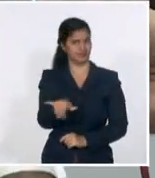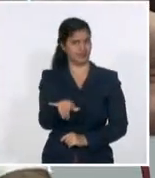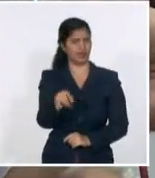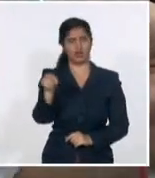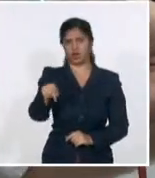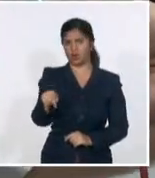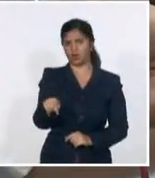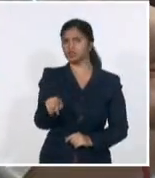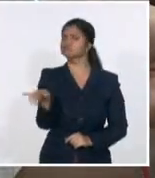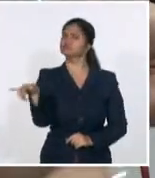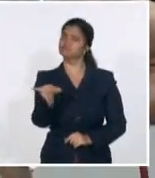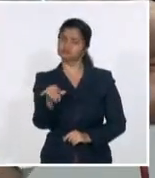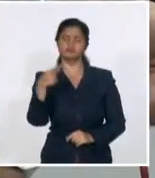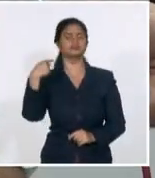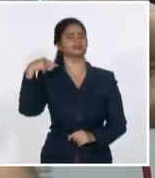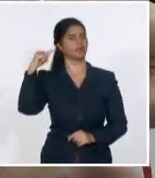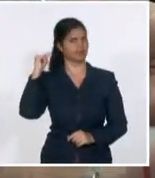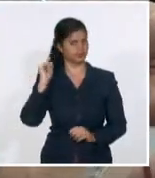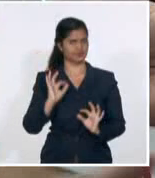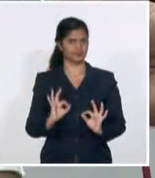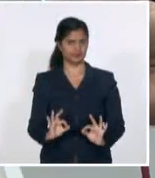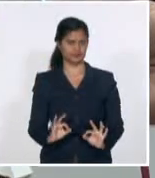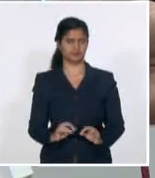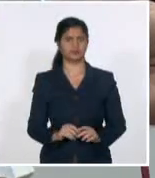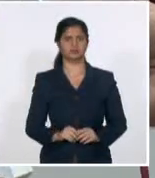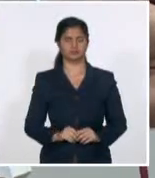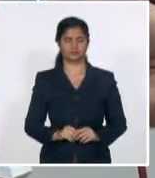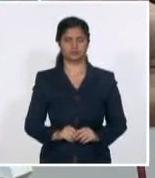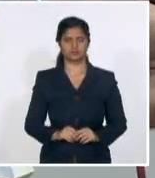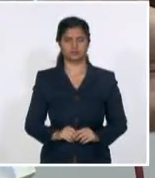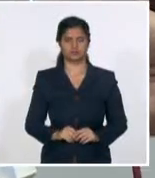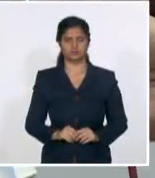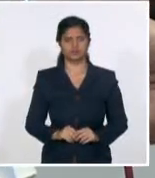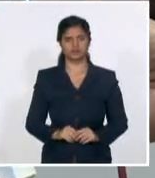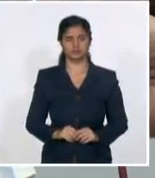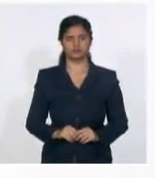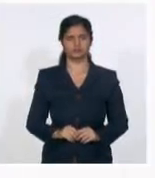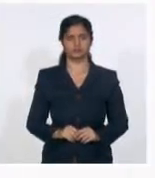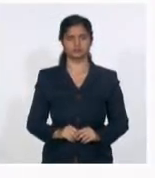ser muy similar al comportamiento del día de ayer desde el punto de vista de las afectaciones del servicio.